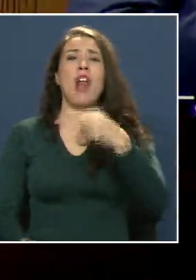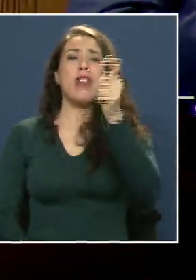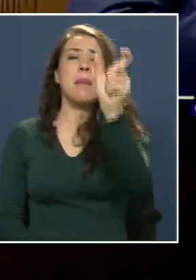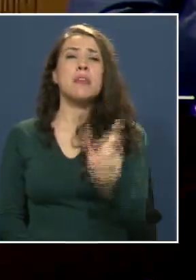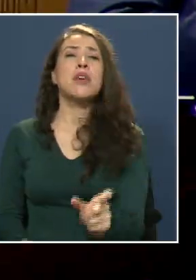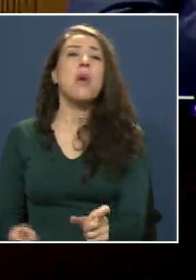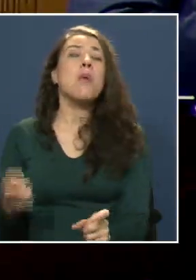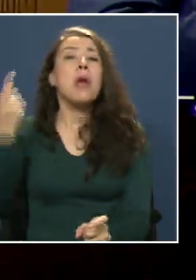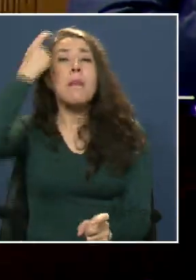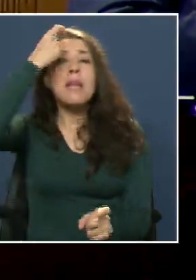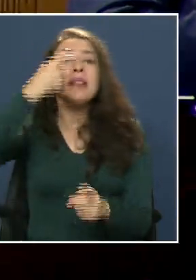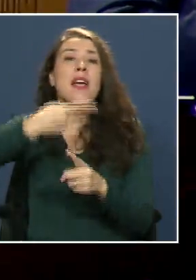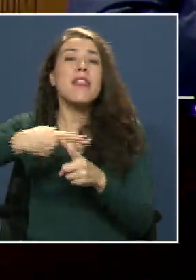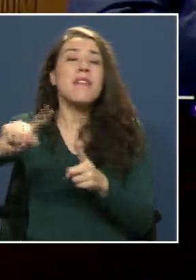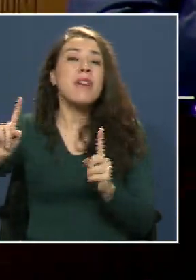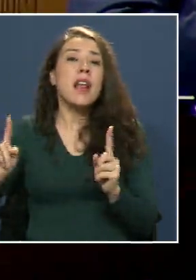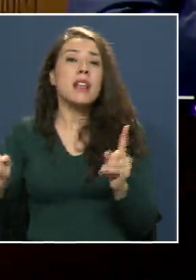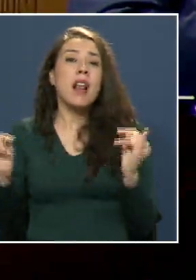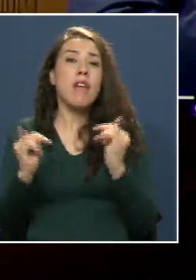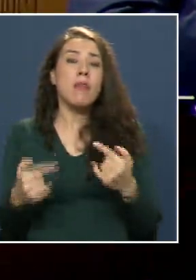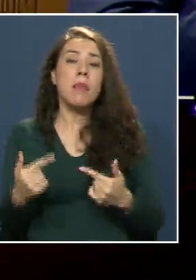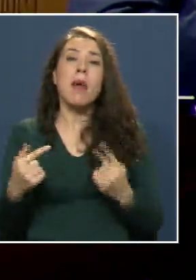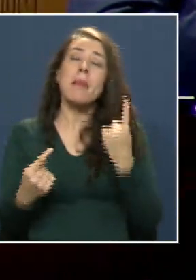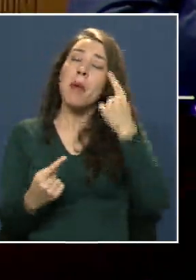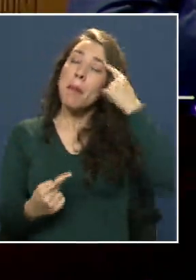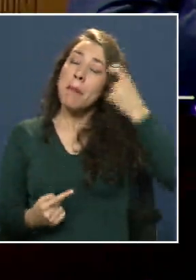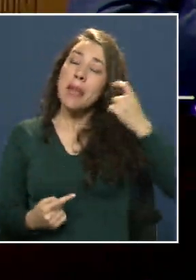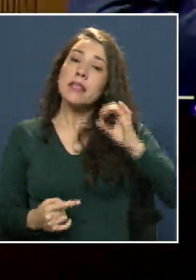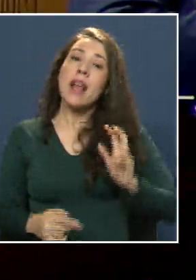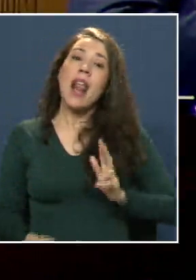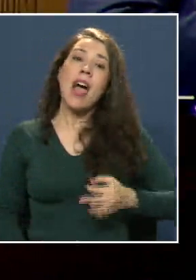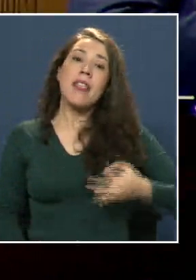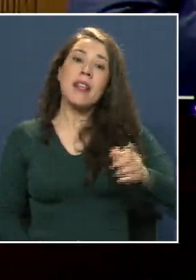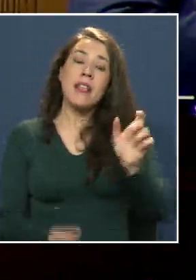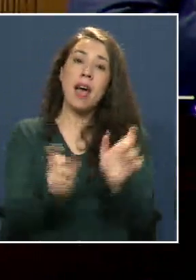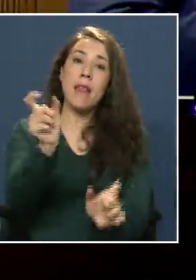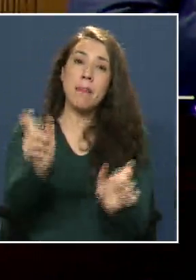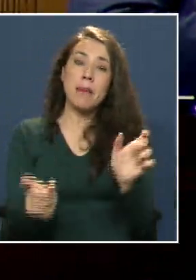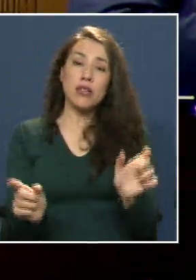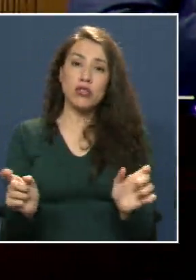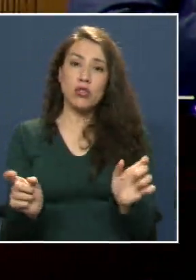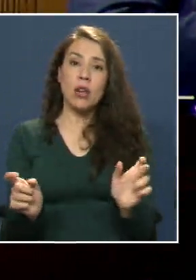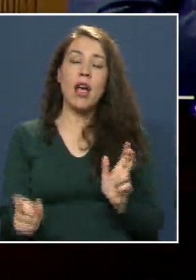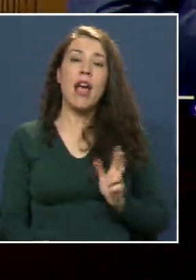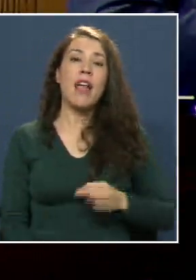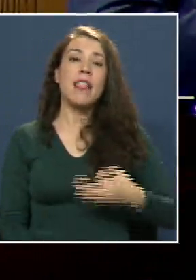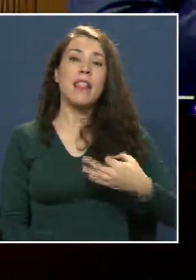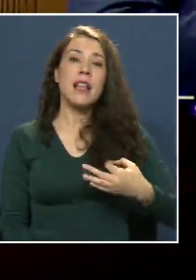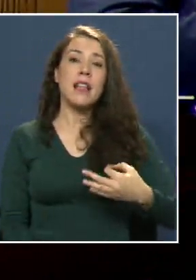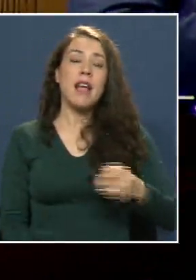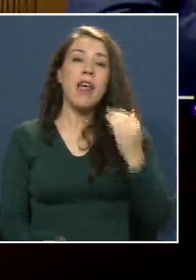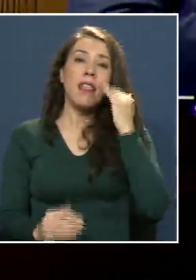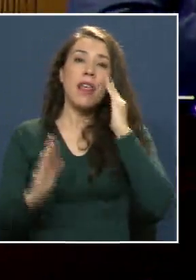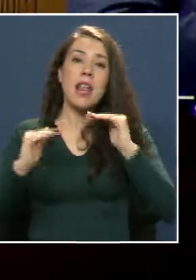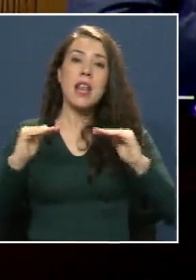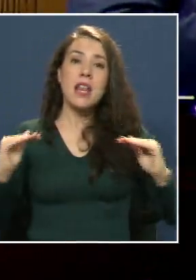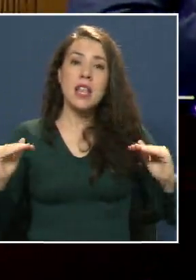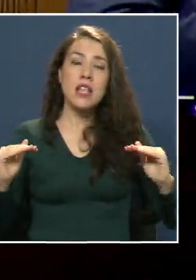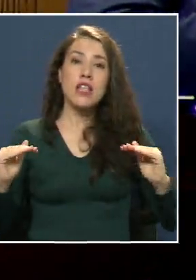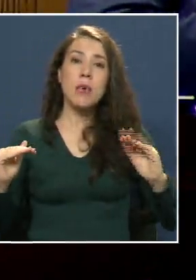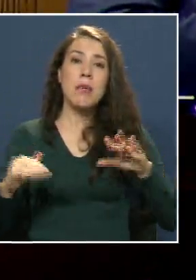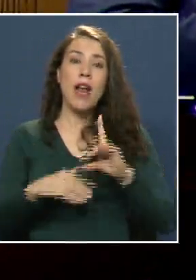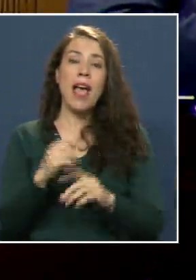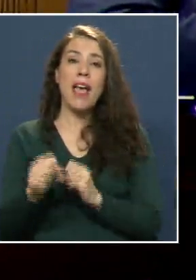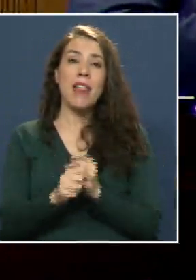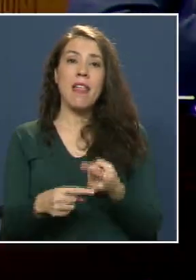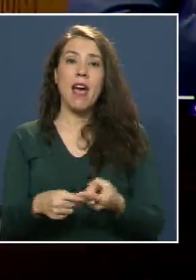porque son de otra línea política y pongamos por delante realmente la dignidad de las personas. Y en este caso, la dignidad de aquellos niños, de aquellos menores de edad